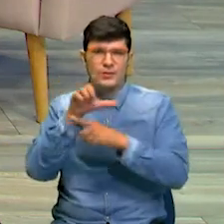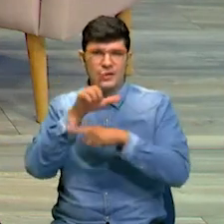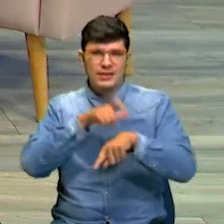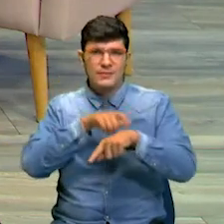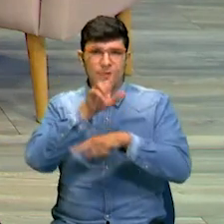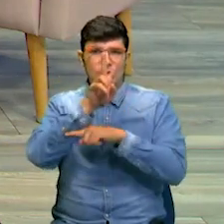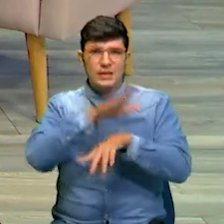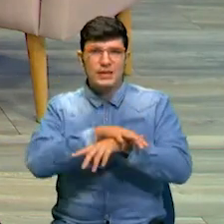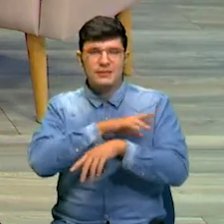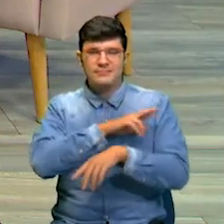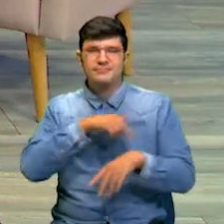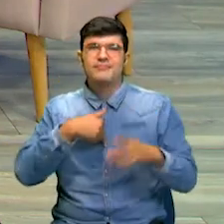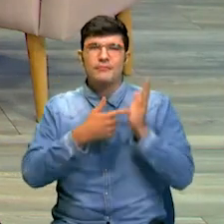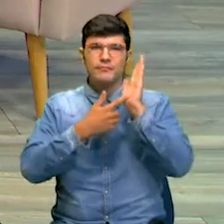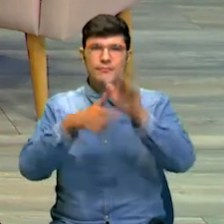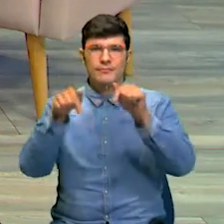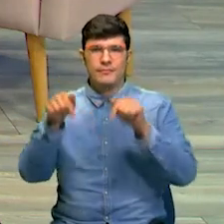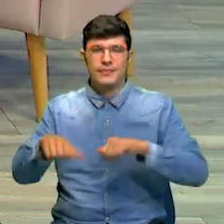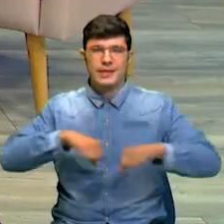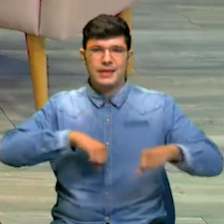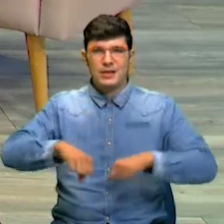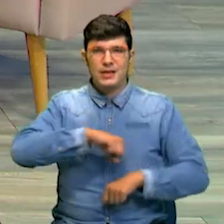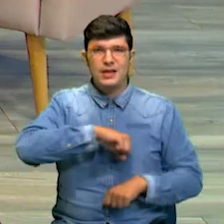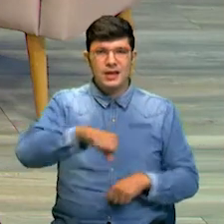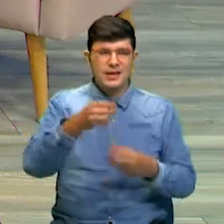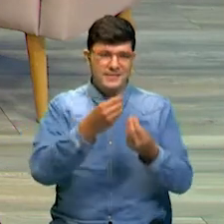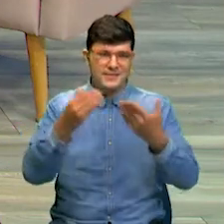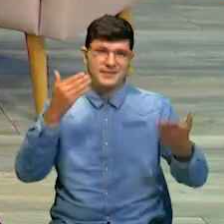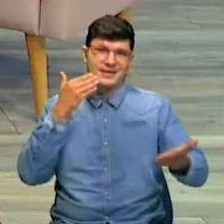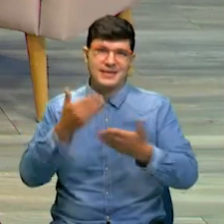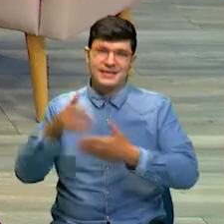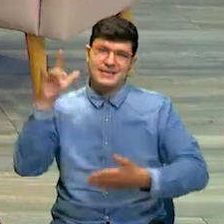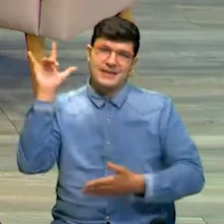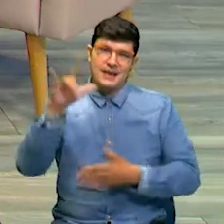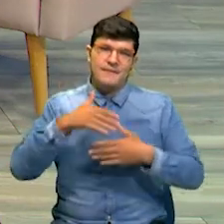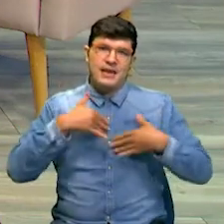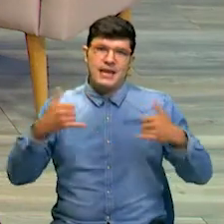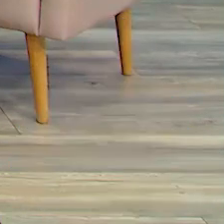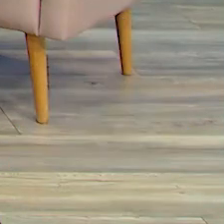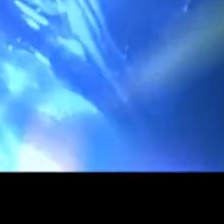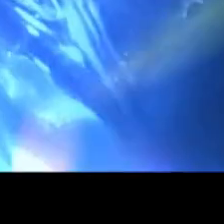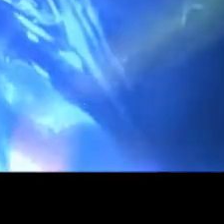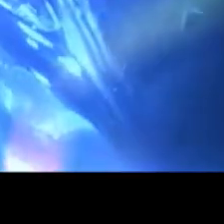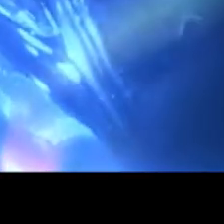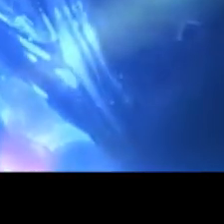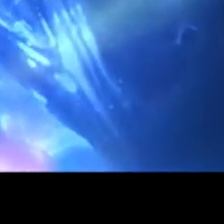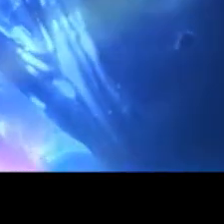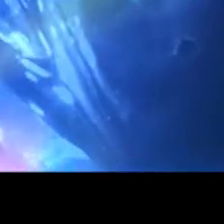la tarde estaremos con ustedes aquí en Actúa en Derecho. Bendiciones y que pasen un feliz fin de semana.